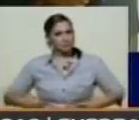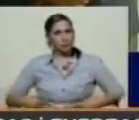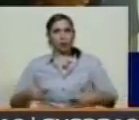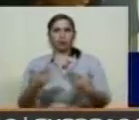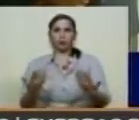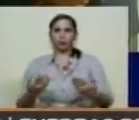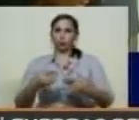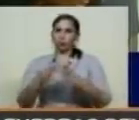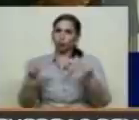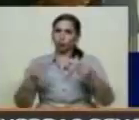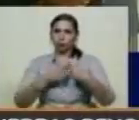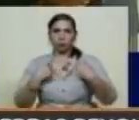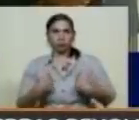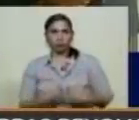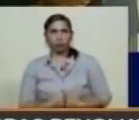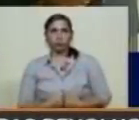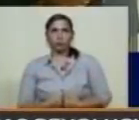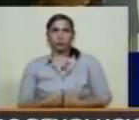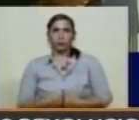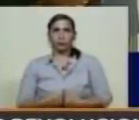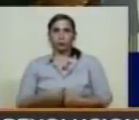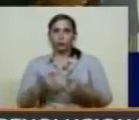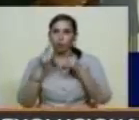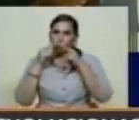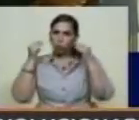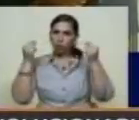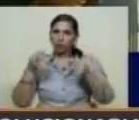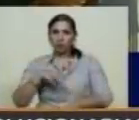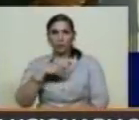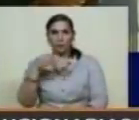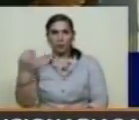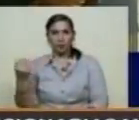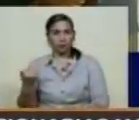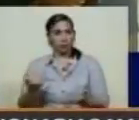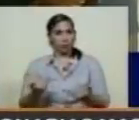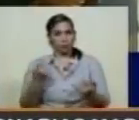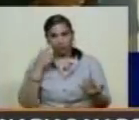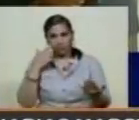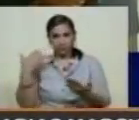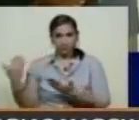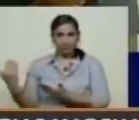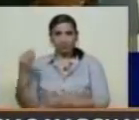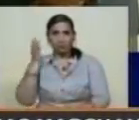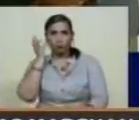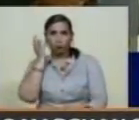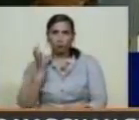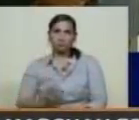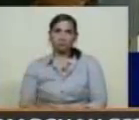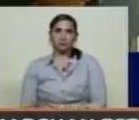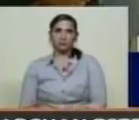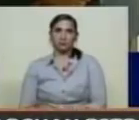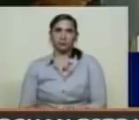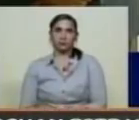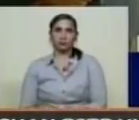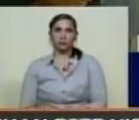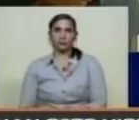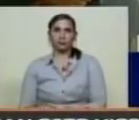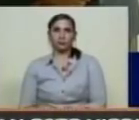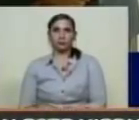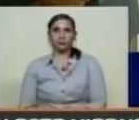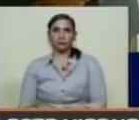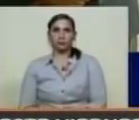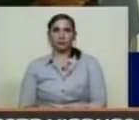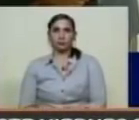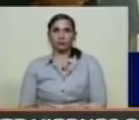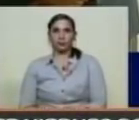y sobre todo de vidas, de sonrisa y de esperanza. Le doy la palabra a María Cristina Perceval, quien es la